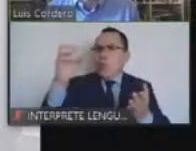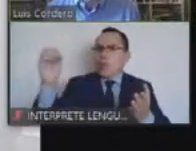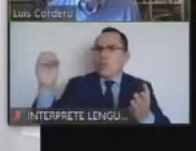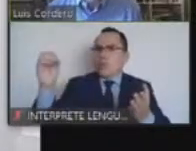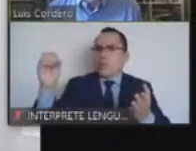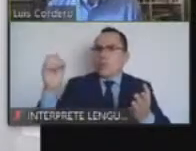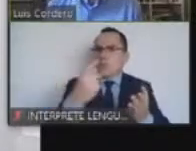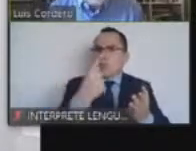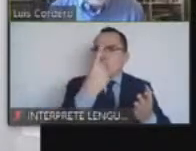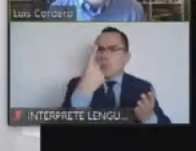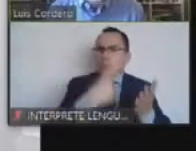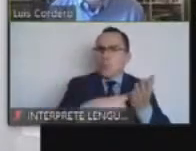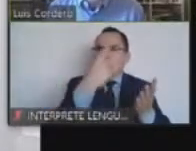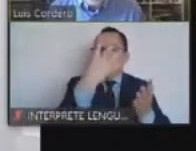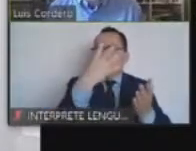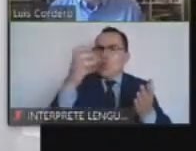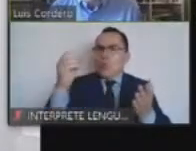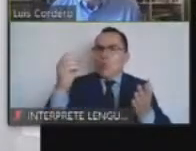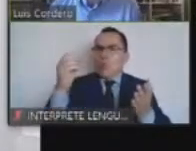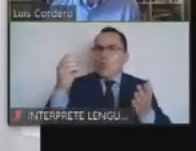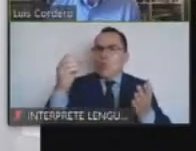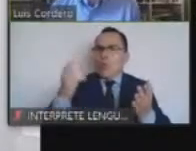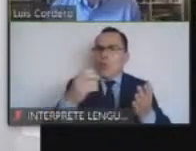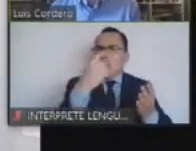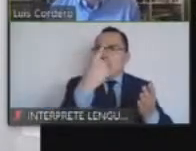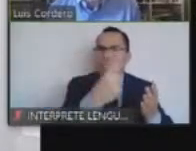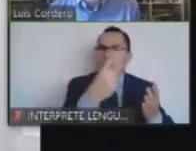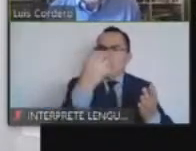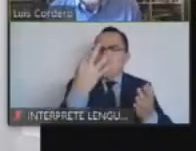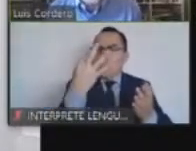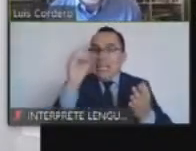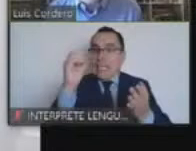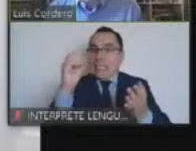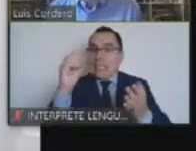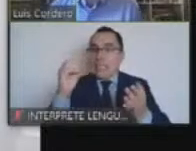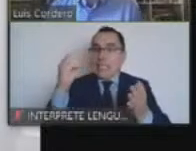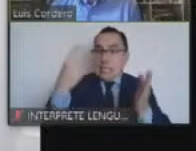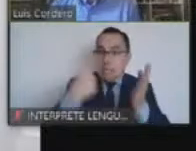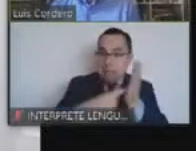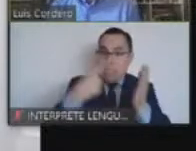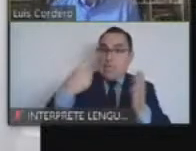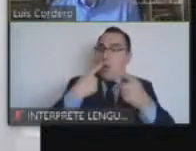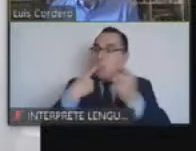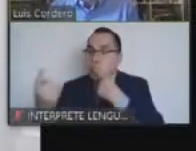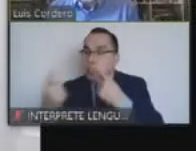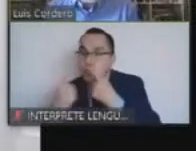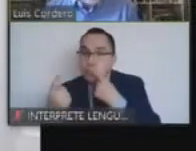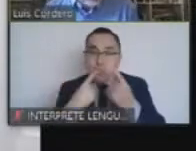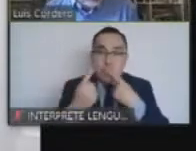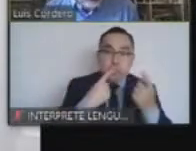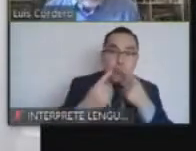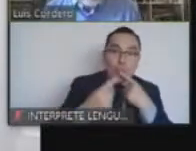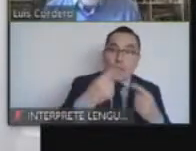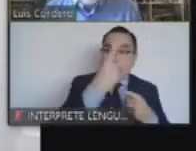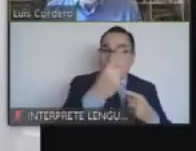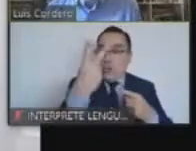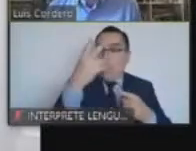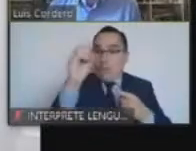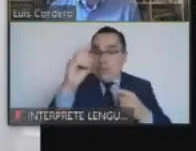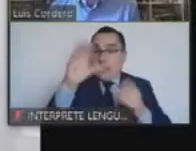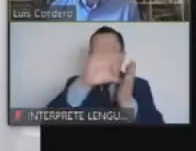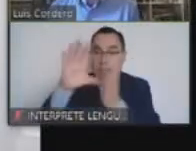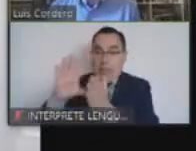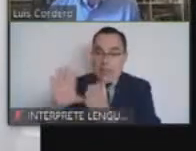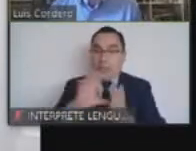1.400 más de 130.000 encuestas más de 120 países